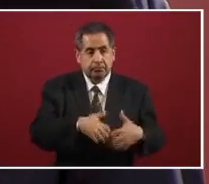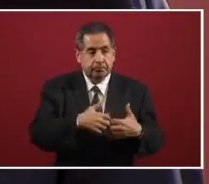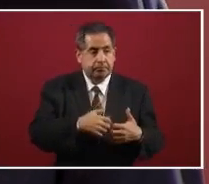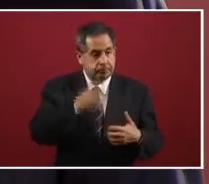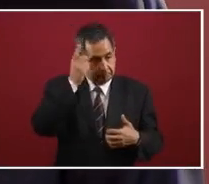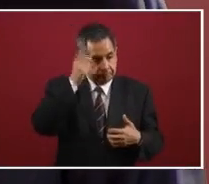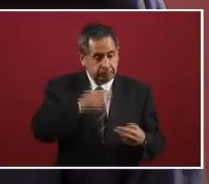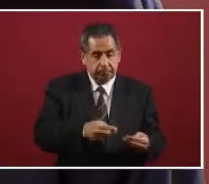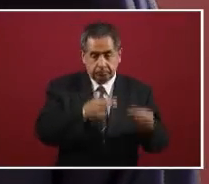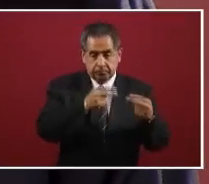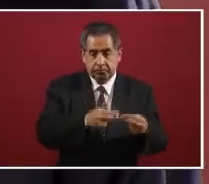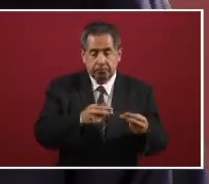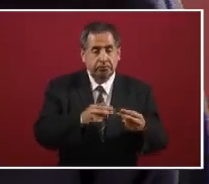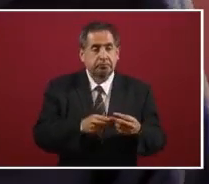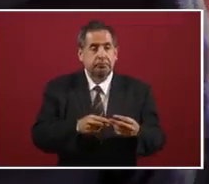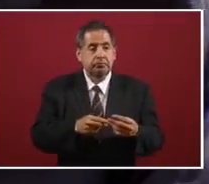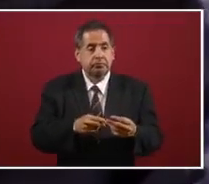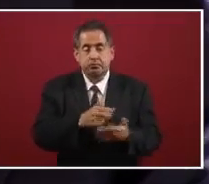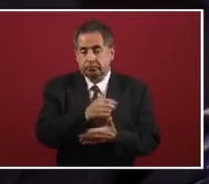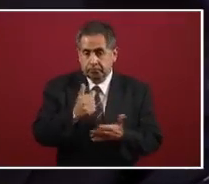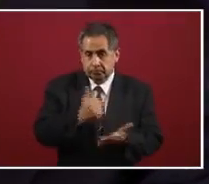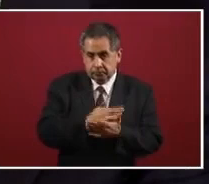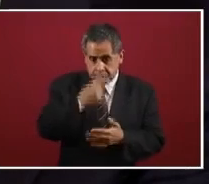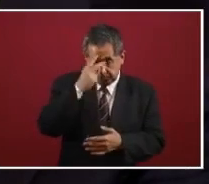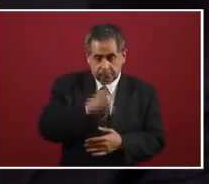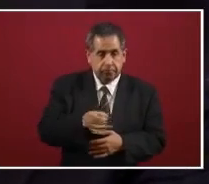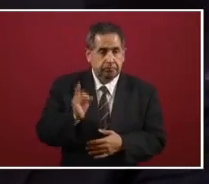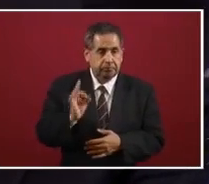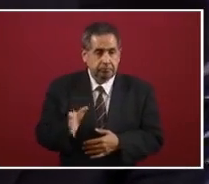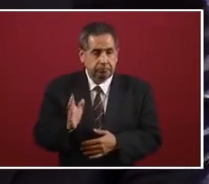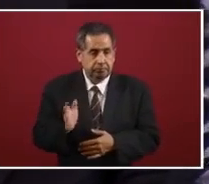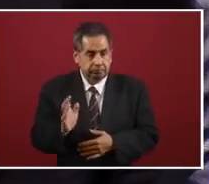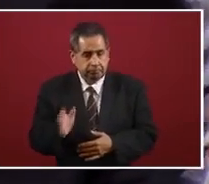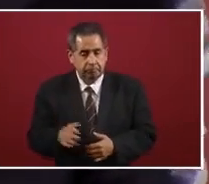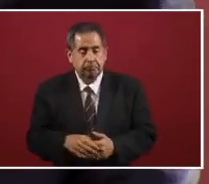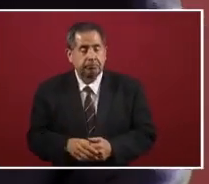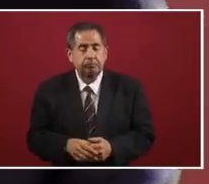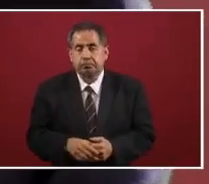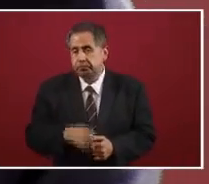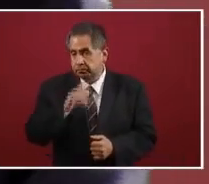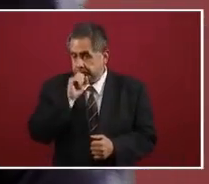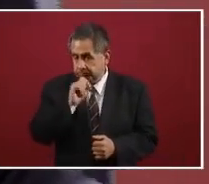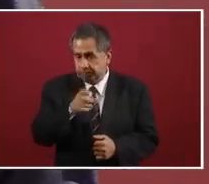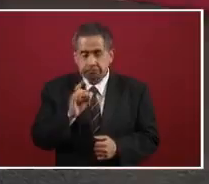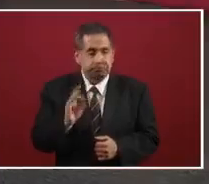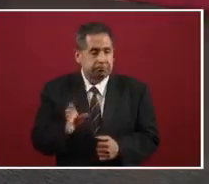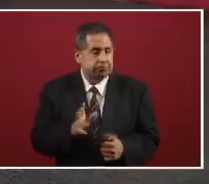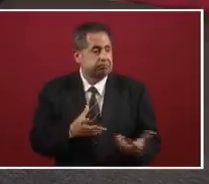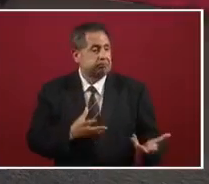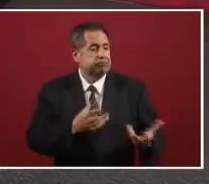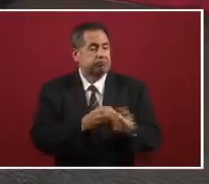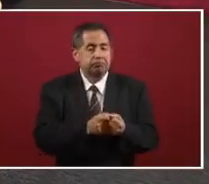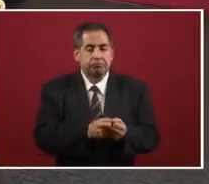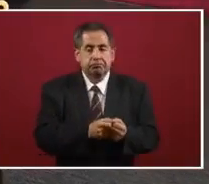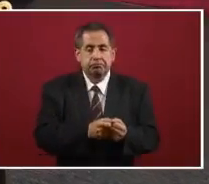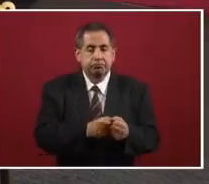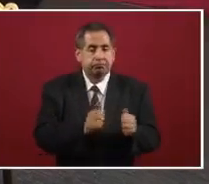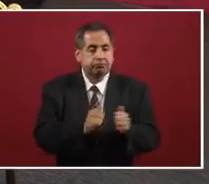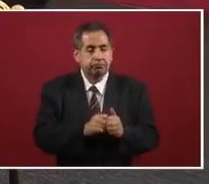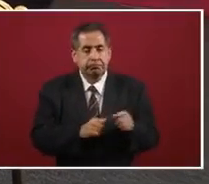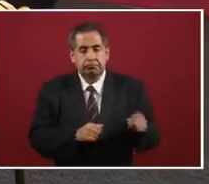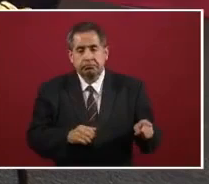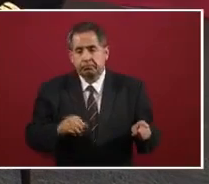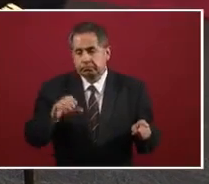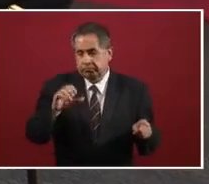empresarios de la Ciudad de México, me reuní con